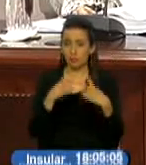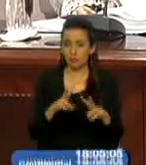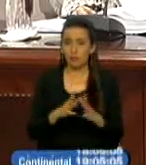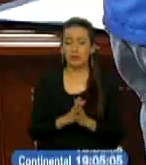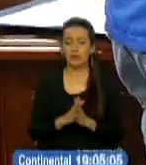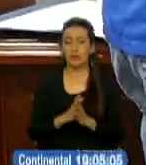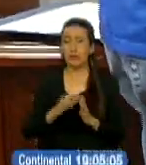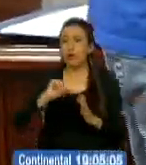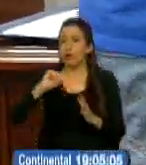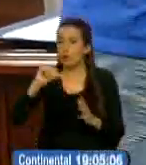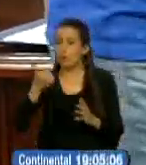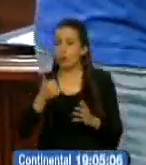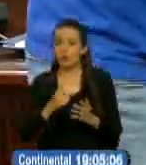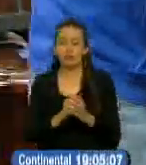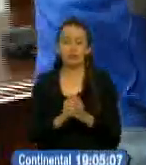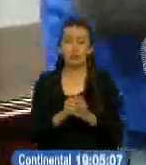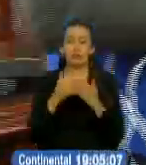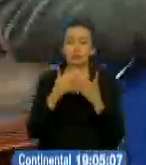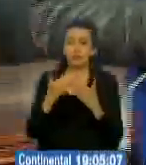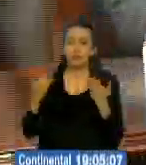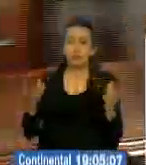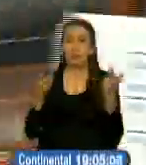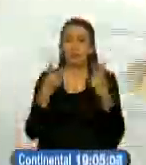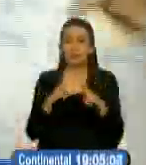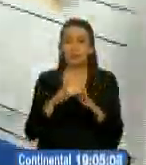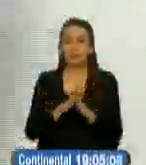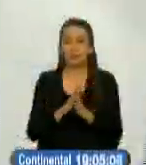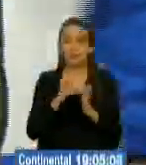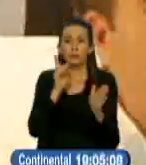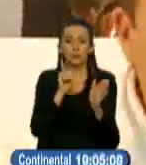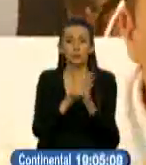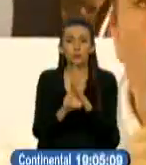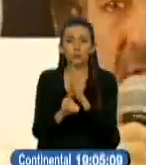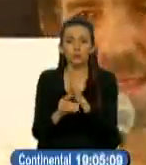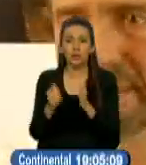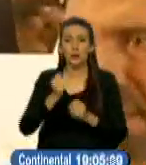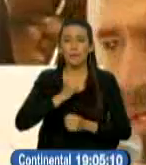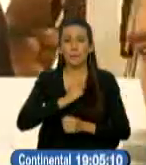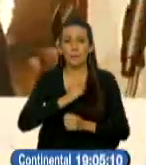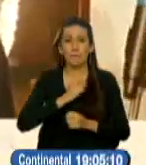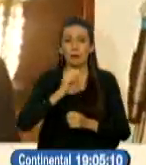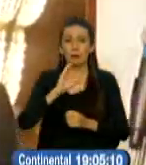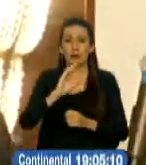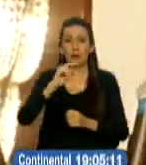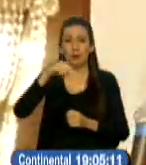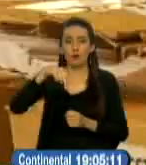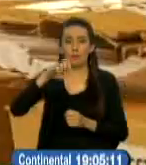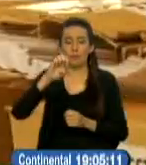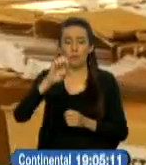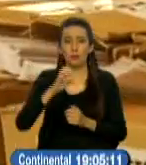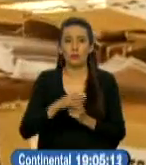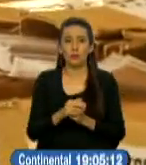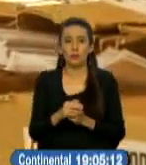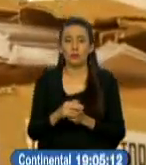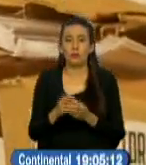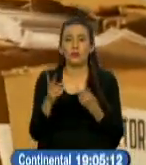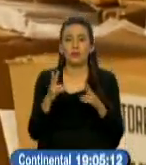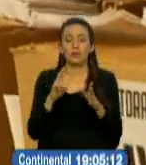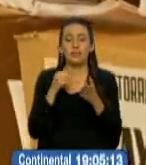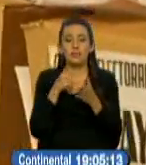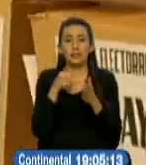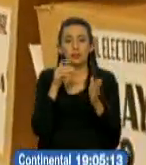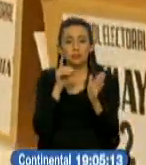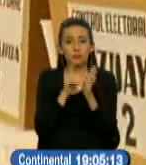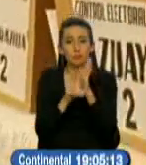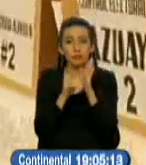otros recursos disponibles, como una impugnación ante el propio CNE o finalmente apelaciones dentro